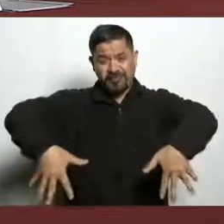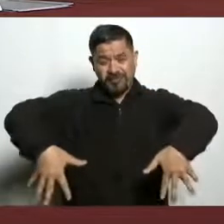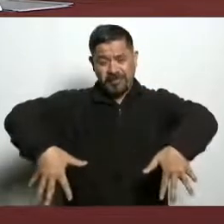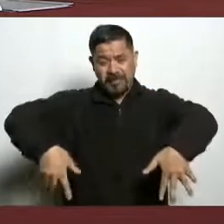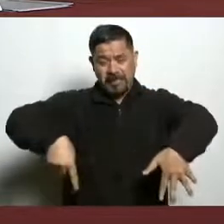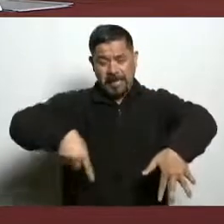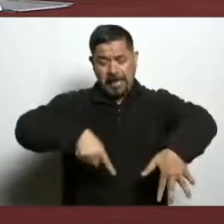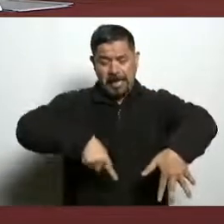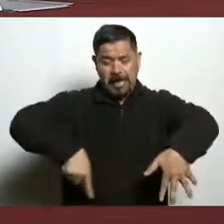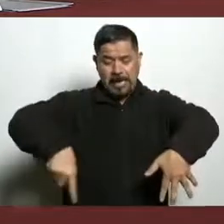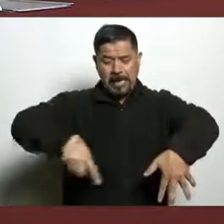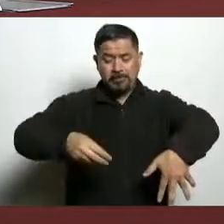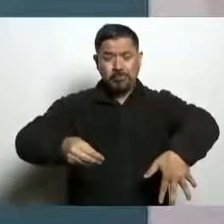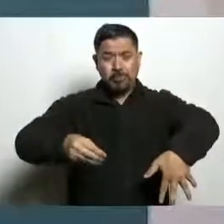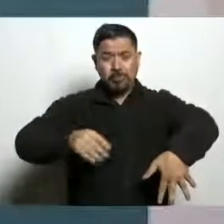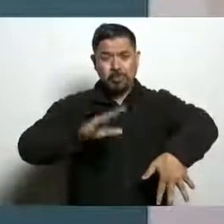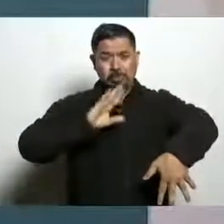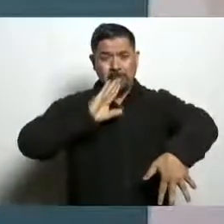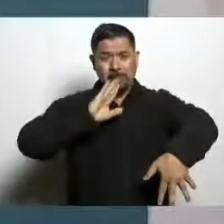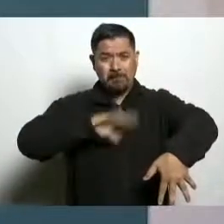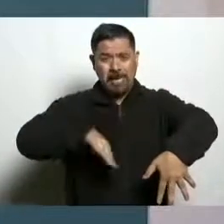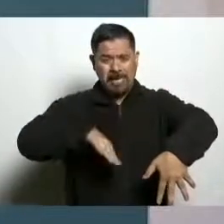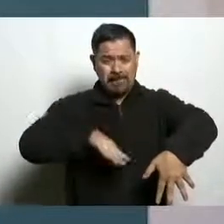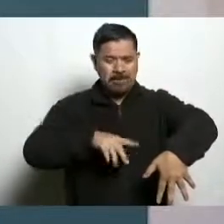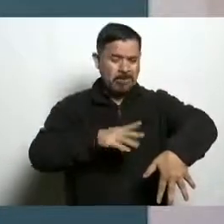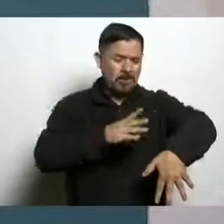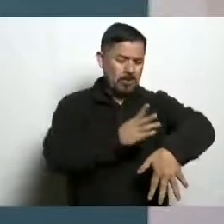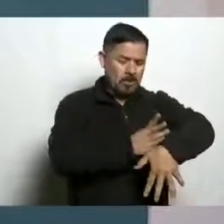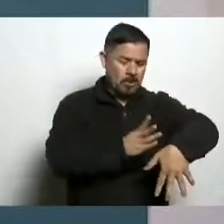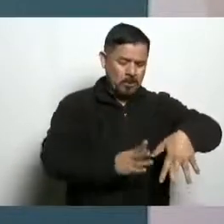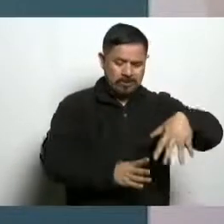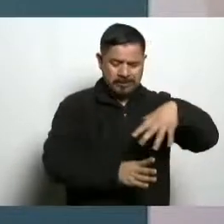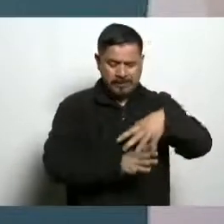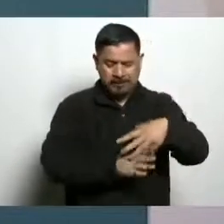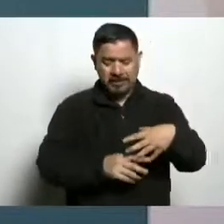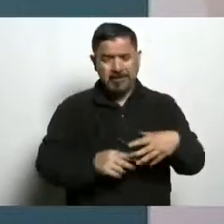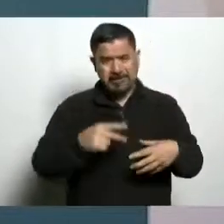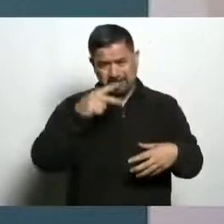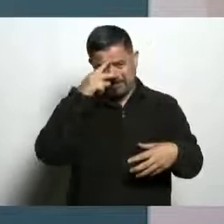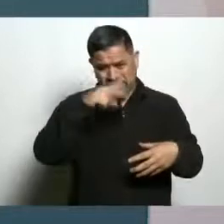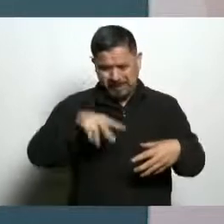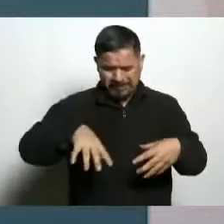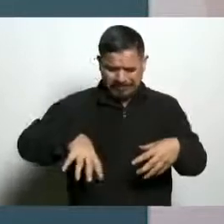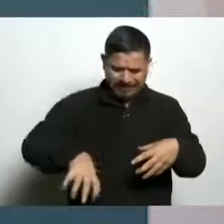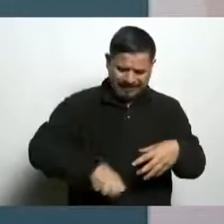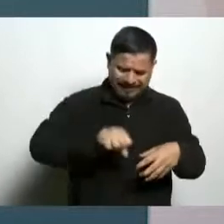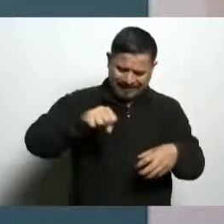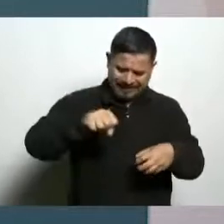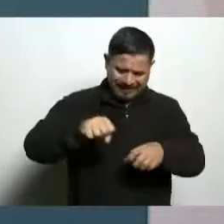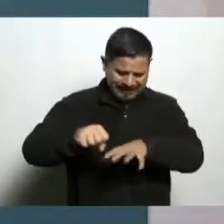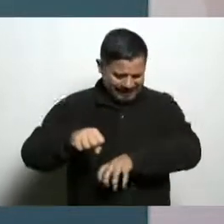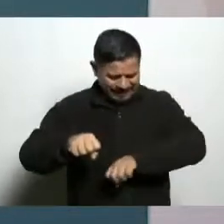el mal que más aqueja, que más atormenta a México, a nuestra nación.